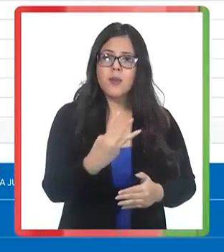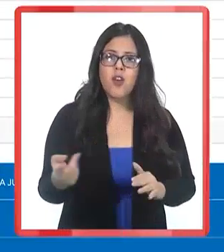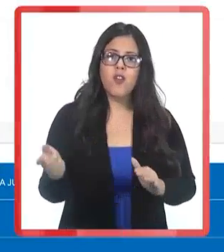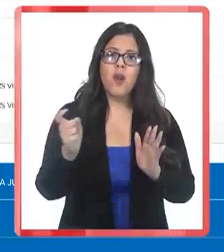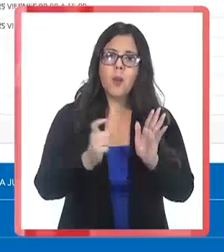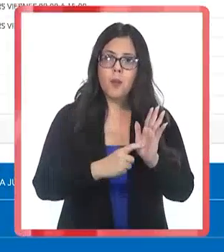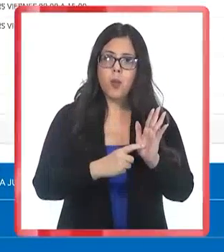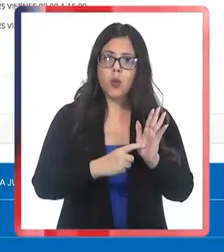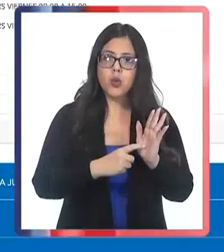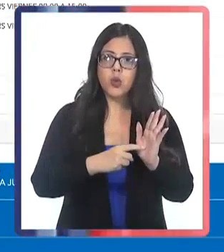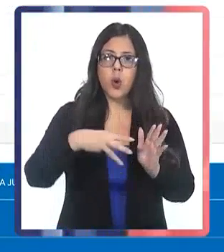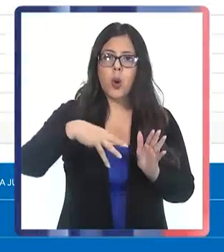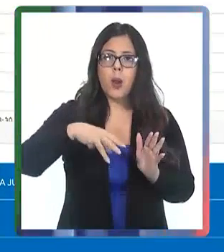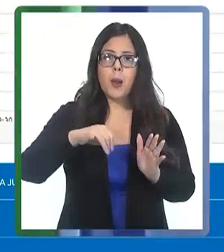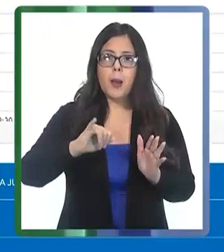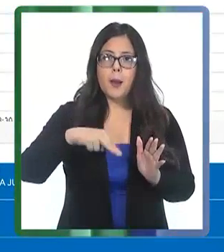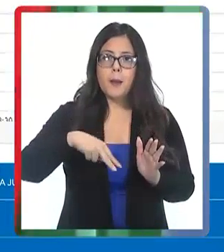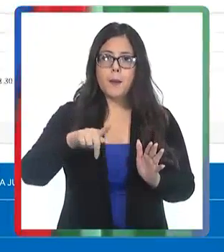en